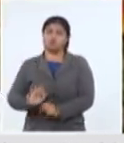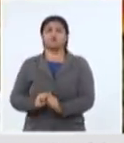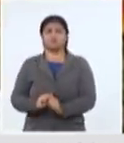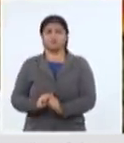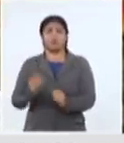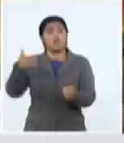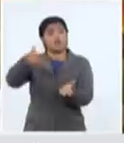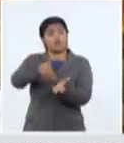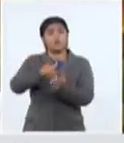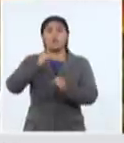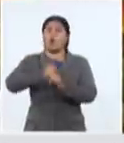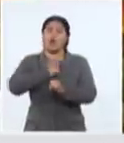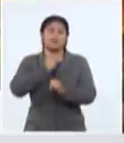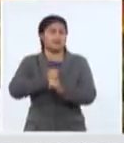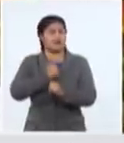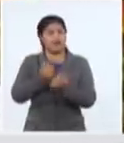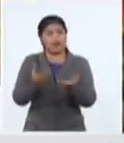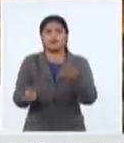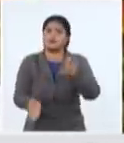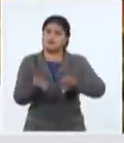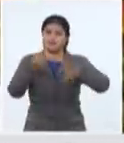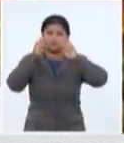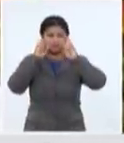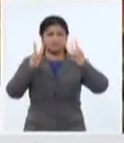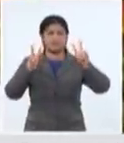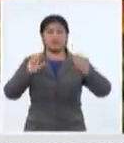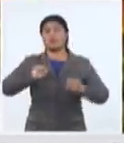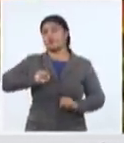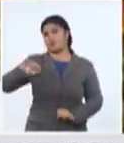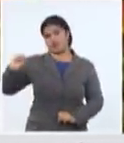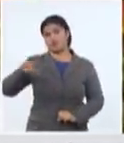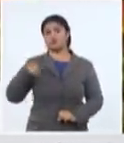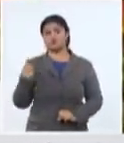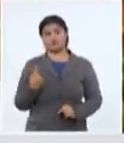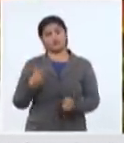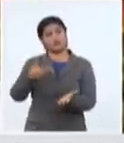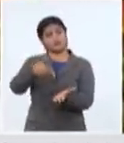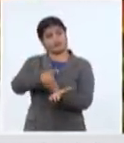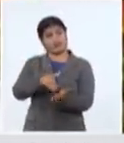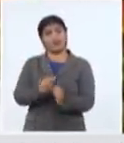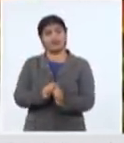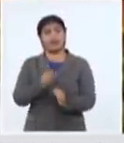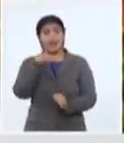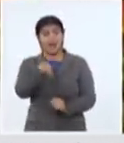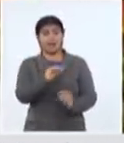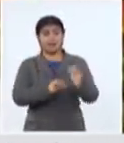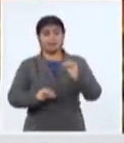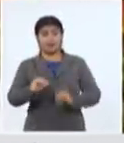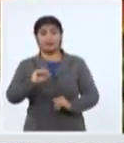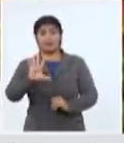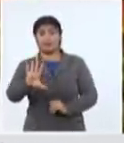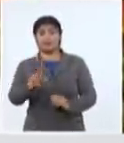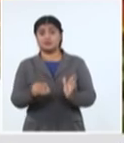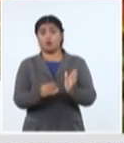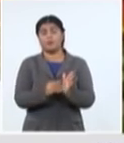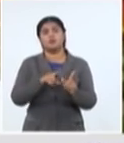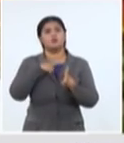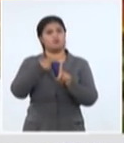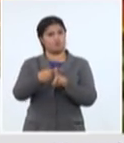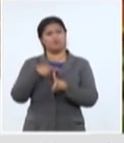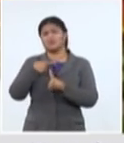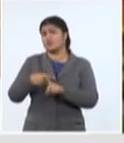de la COVID-19. Y eso lo logramos. Cuando nosotros llegamos allá, había más de 5.000 y 6.000 casos